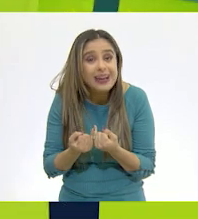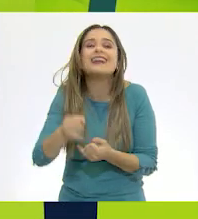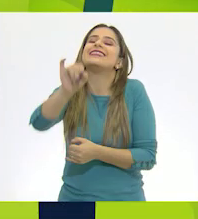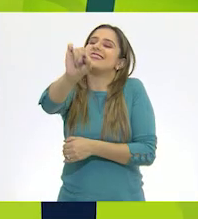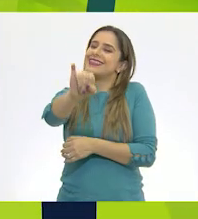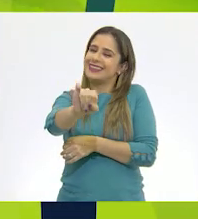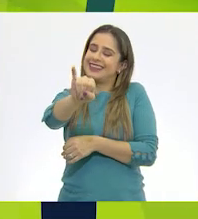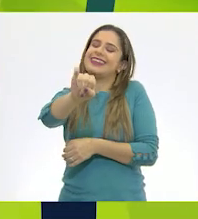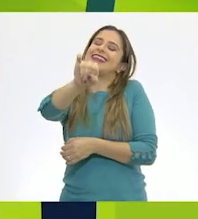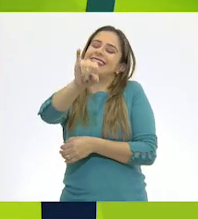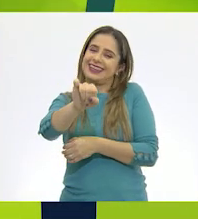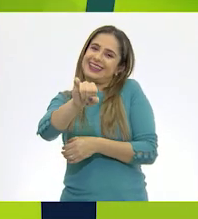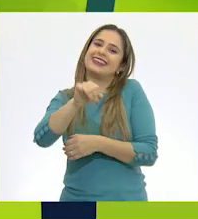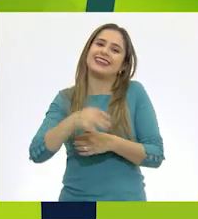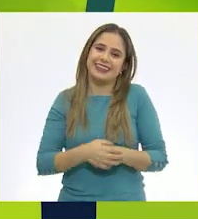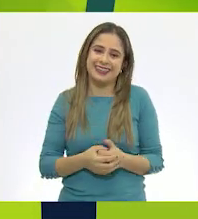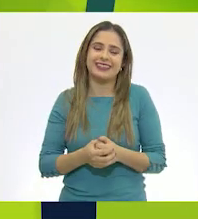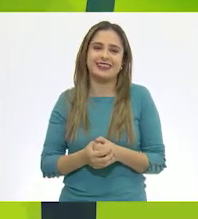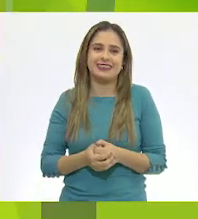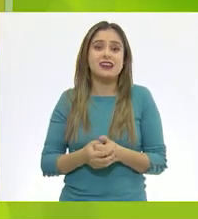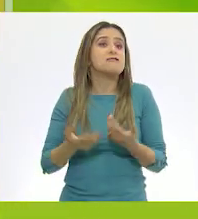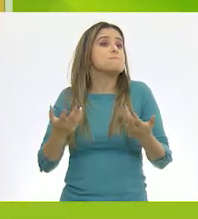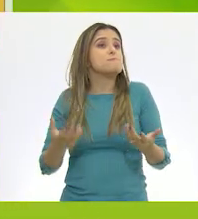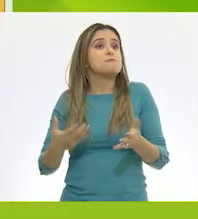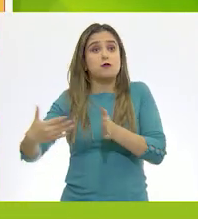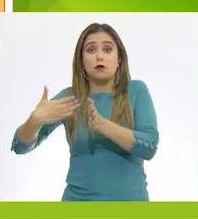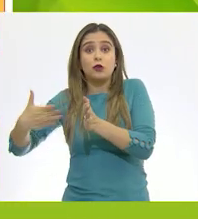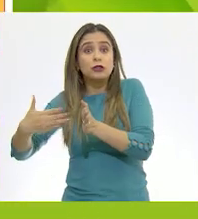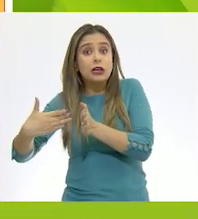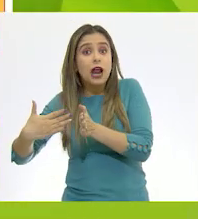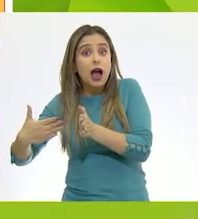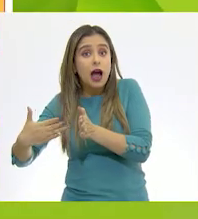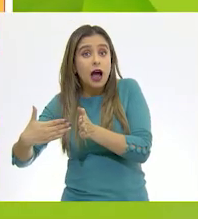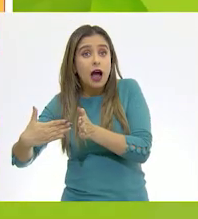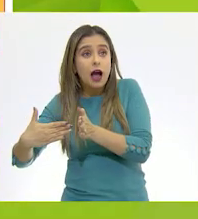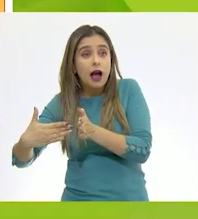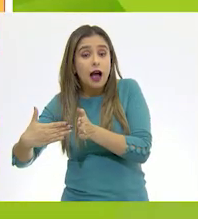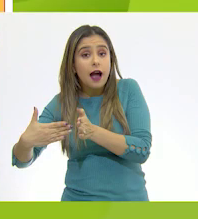¡Sí! ¿O tal vez con cocina?